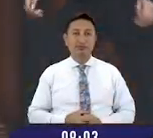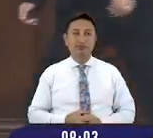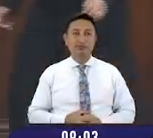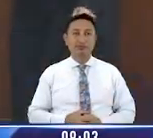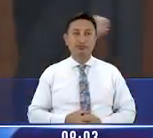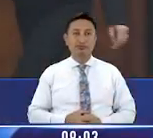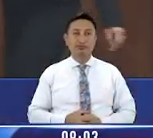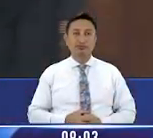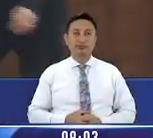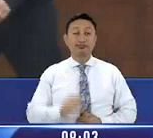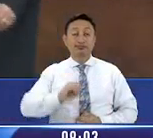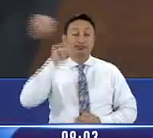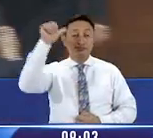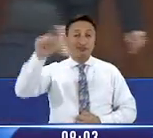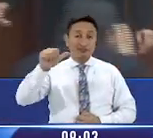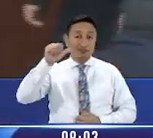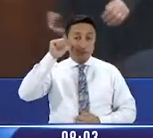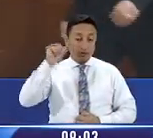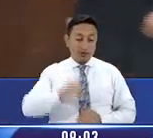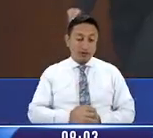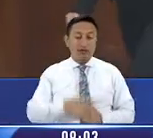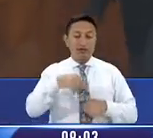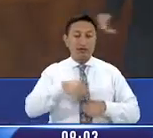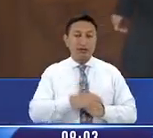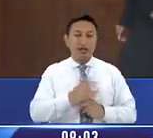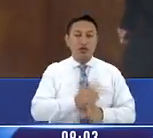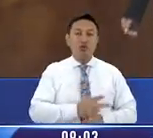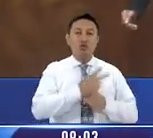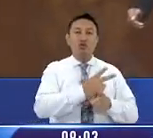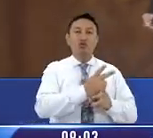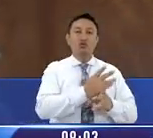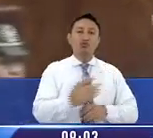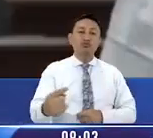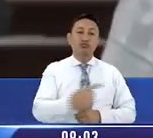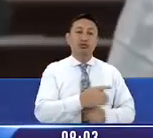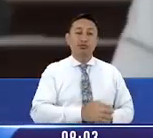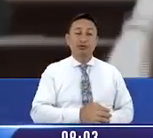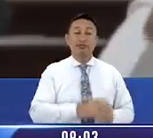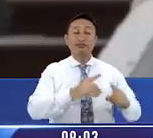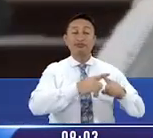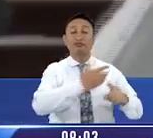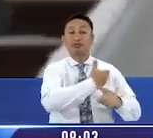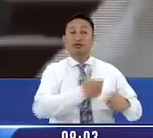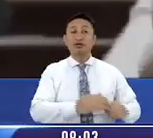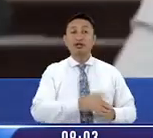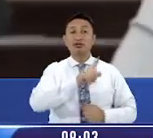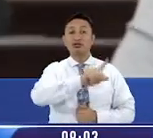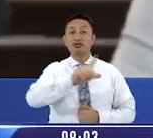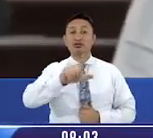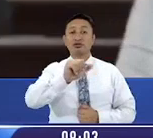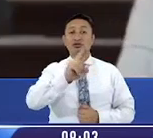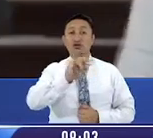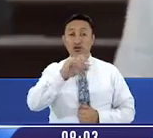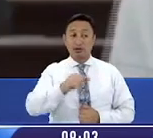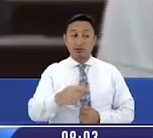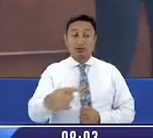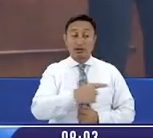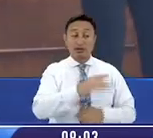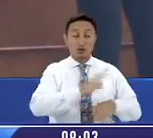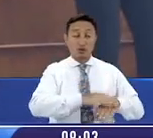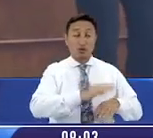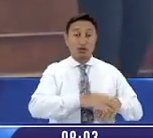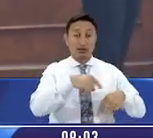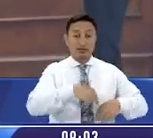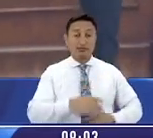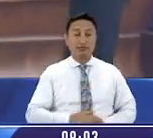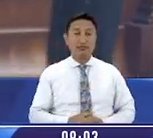filtrados sobre pretender favorecer una acción de protección presentada por la expresidenta Guadalupe Llori fue uno de los detonantes principales